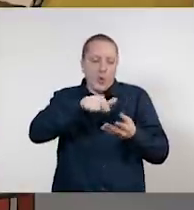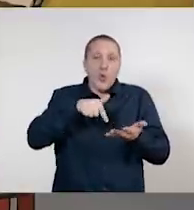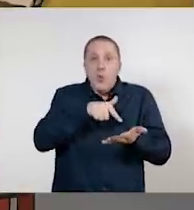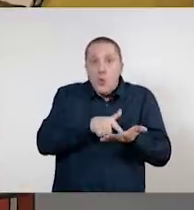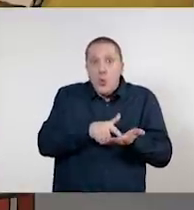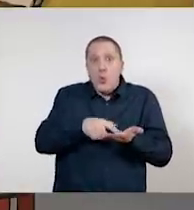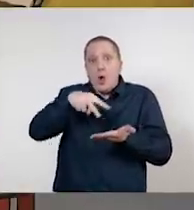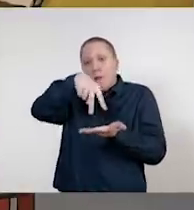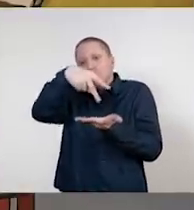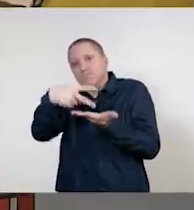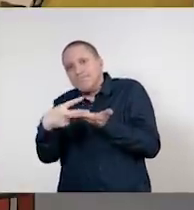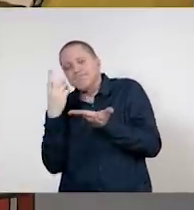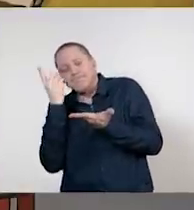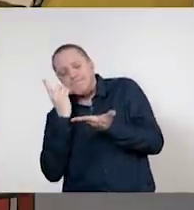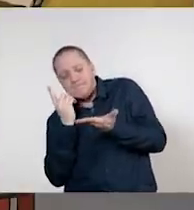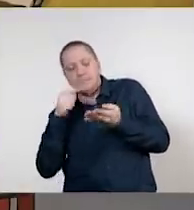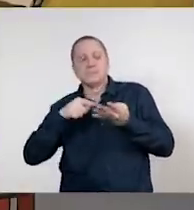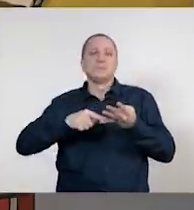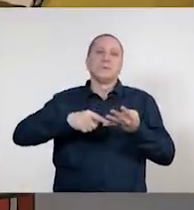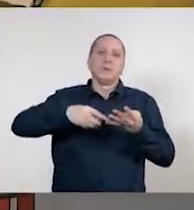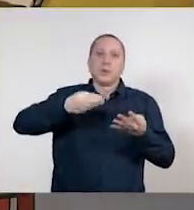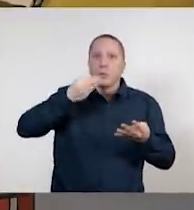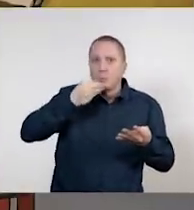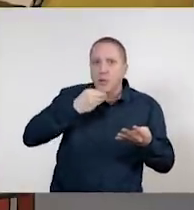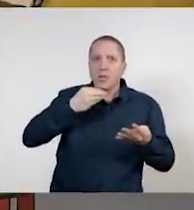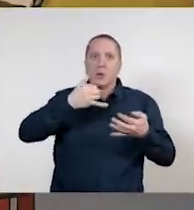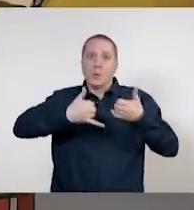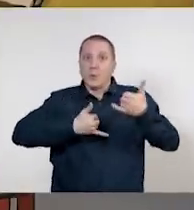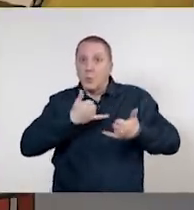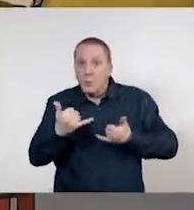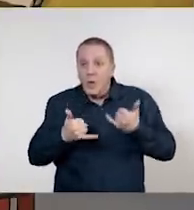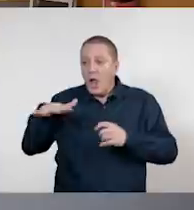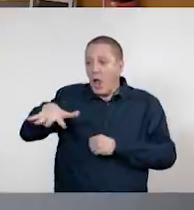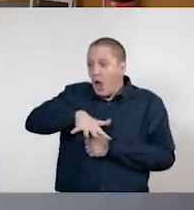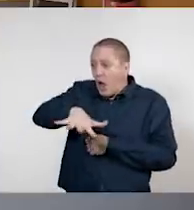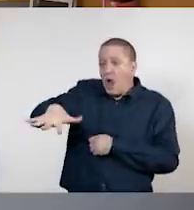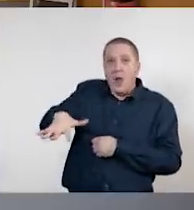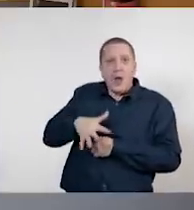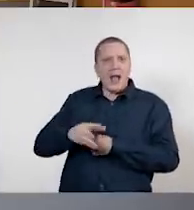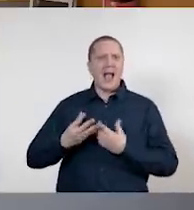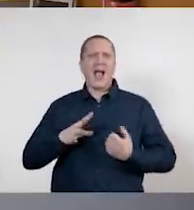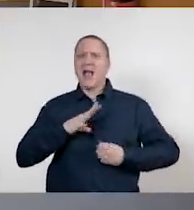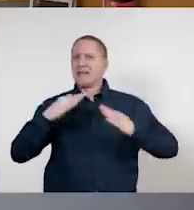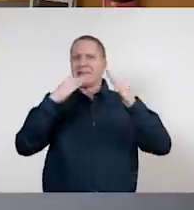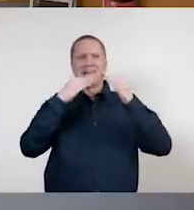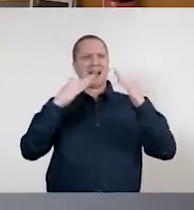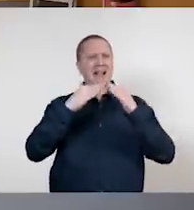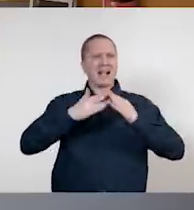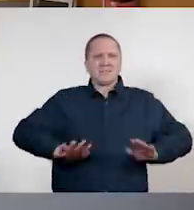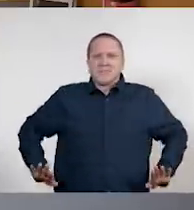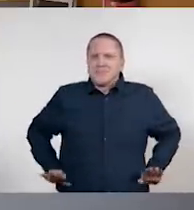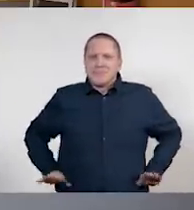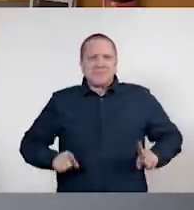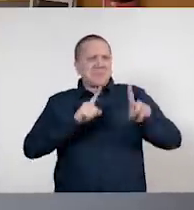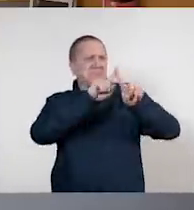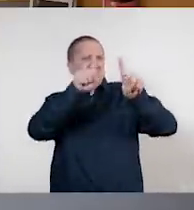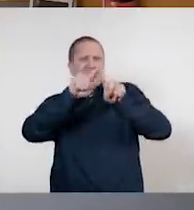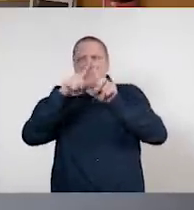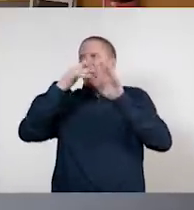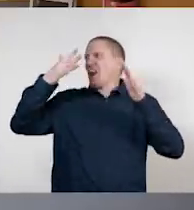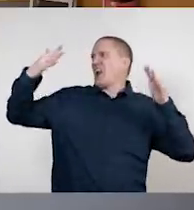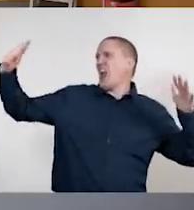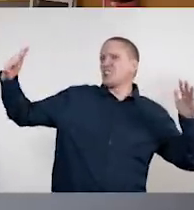donde dormir, comer, jugar, un espacio en donde no pases frío. Hay muchos tipos de casas,